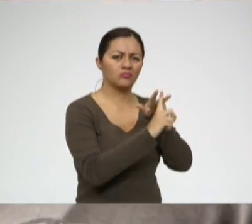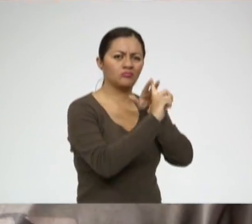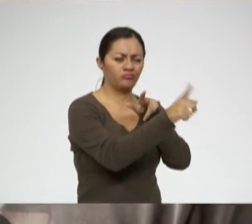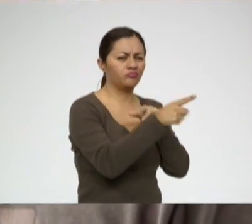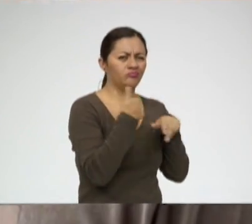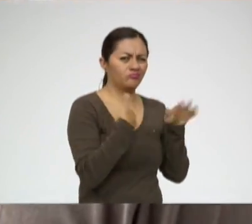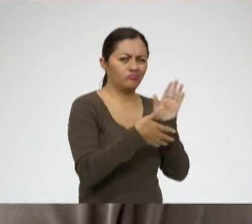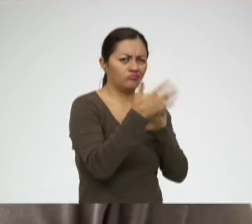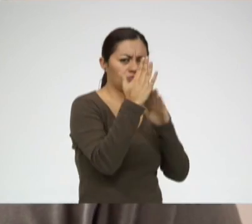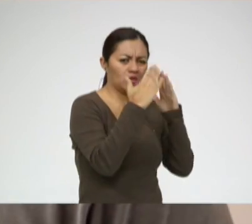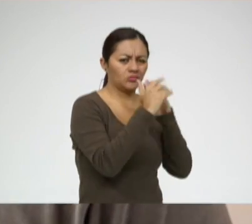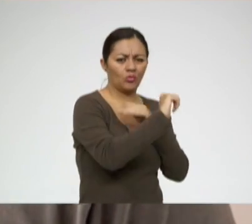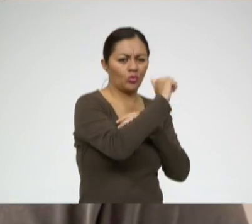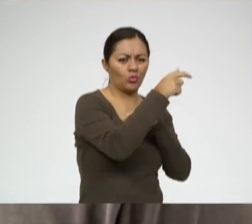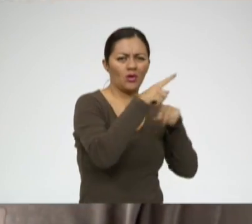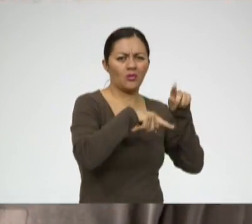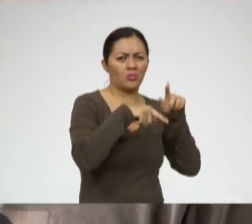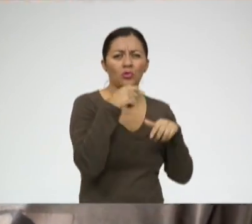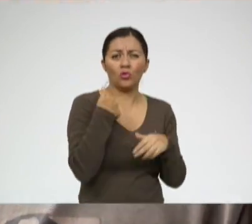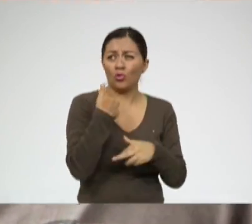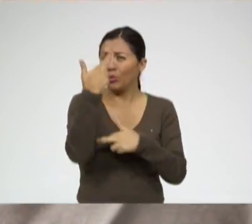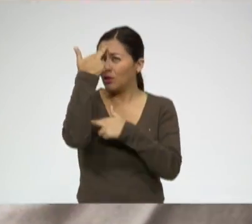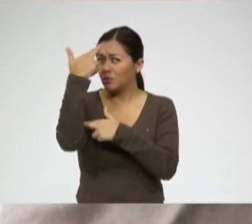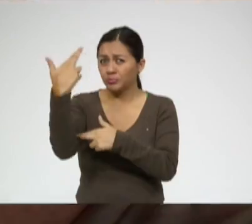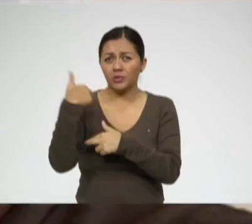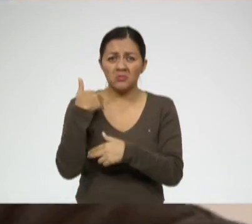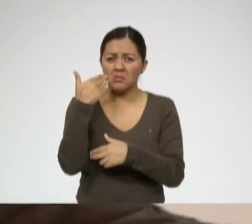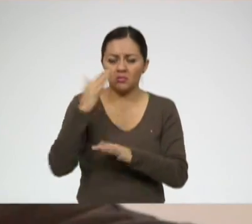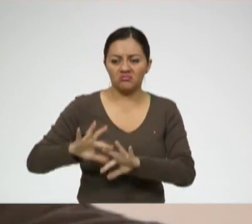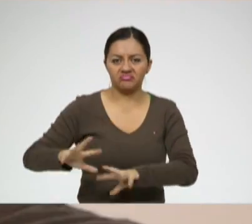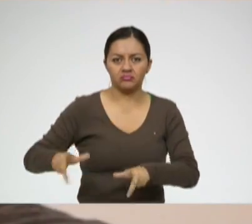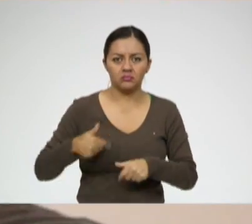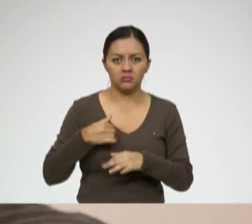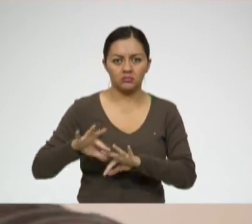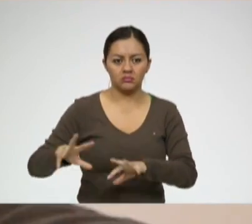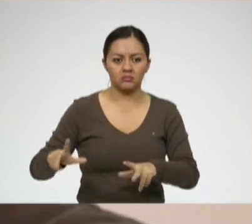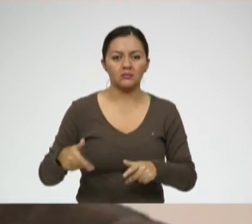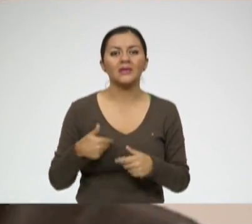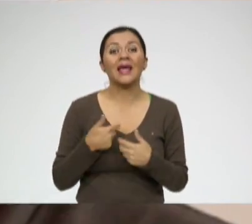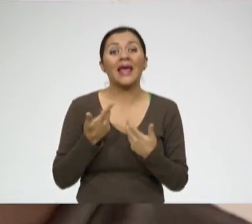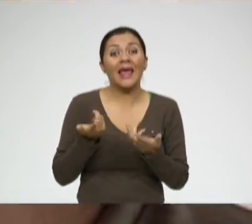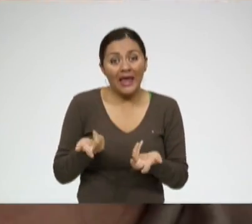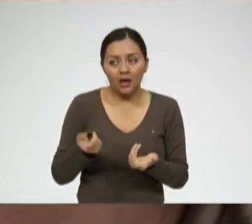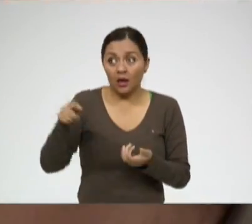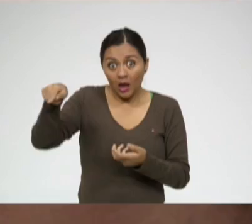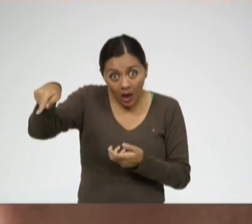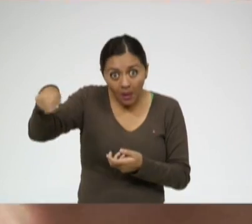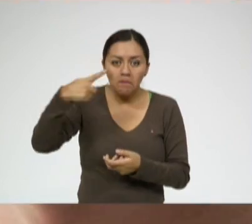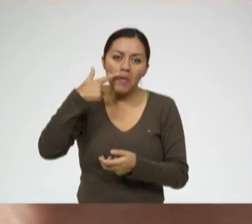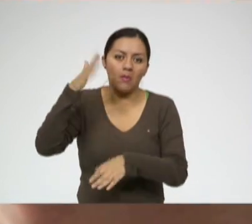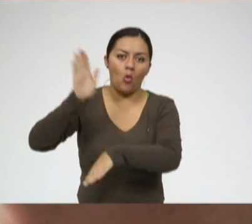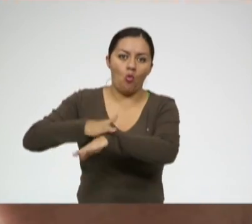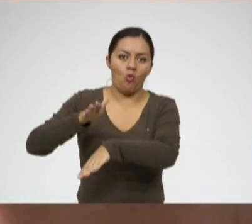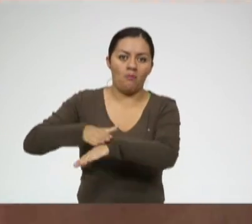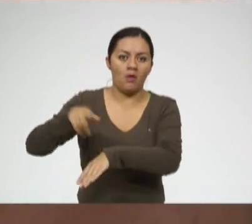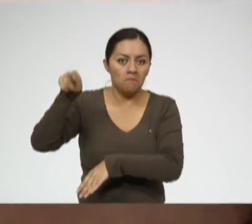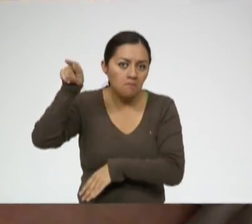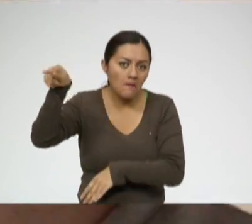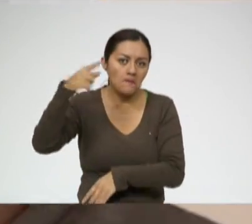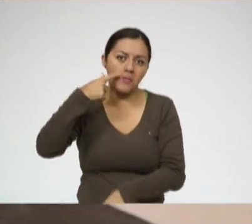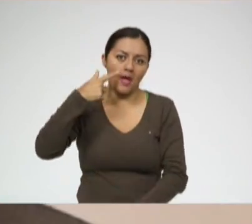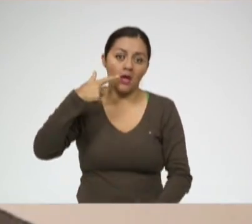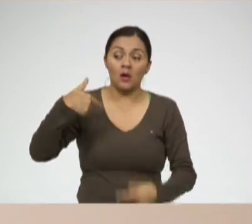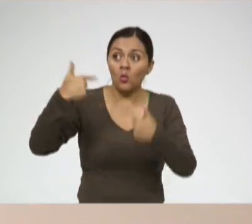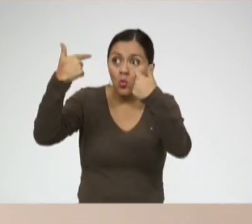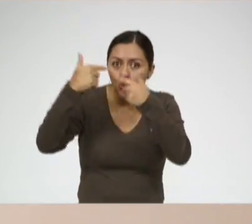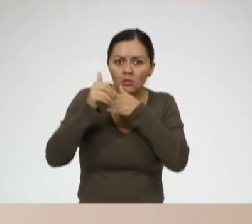compañero. No respetaba las cosas de mi madre. Entonces, ese monstruo creó él. Ya. Ese monstruo